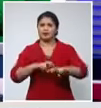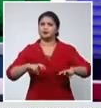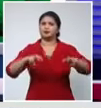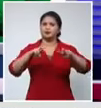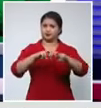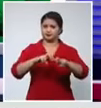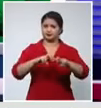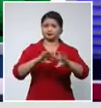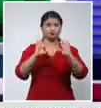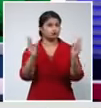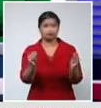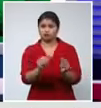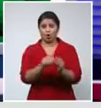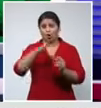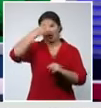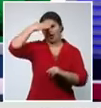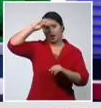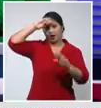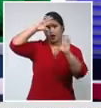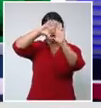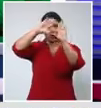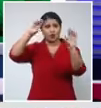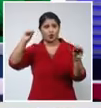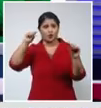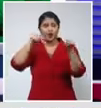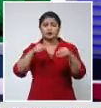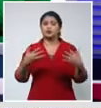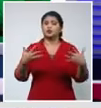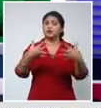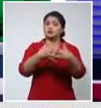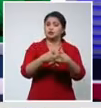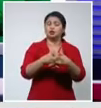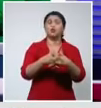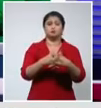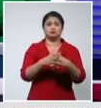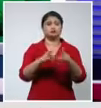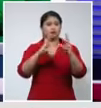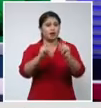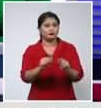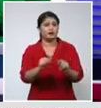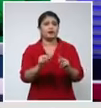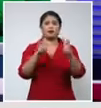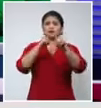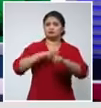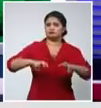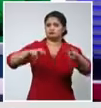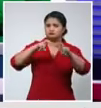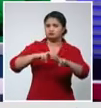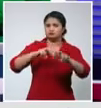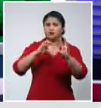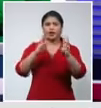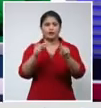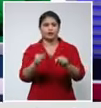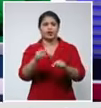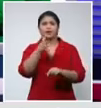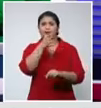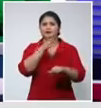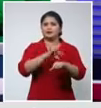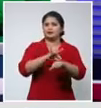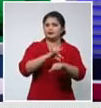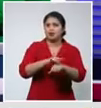correspondencia con el número de casos, el número de contactos, el número de sospechosos, el número de